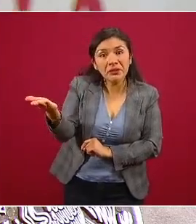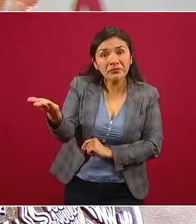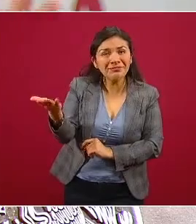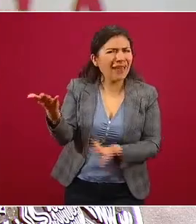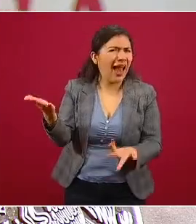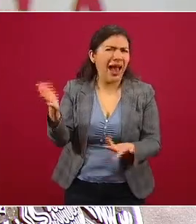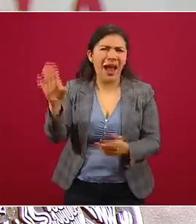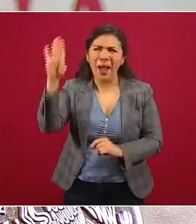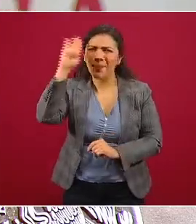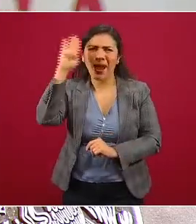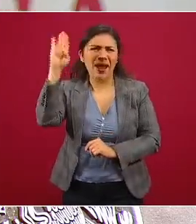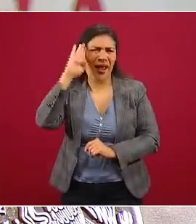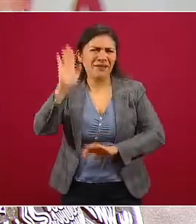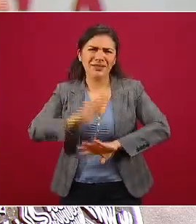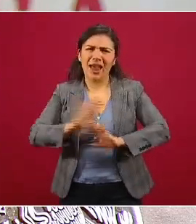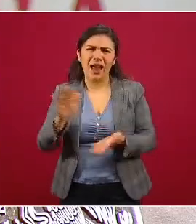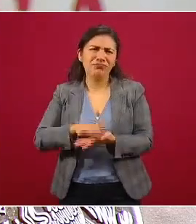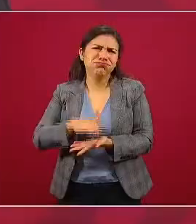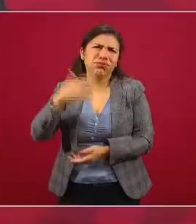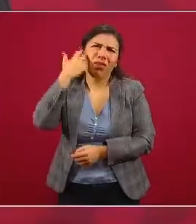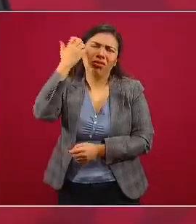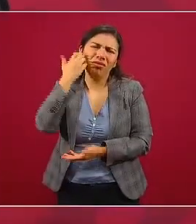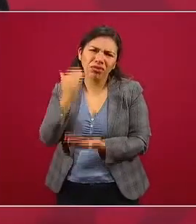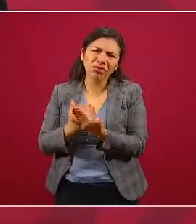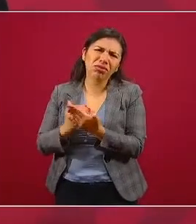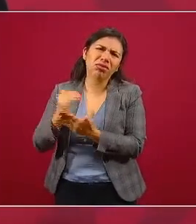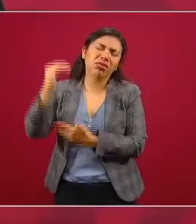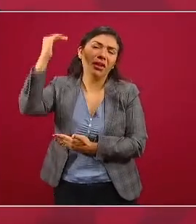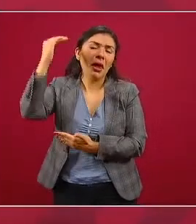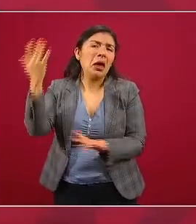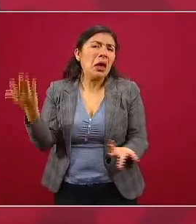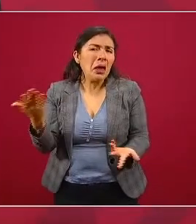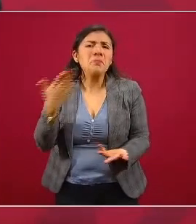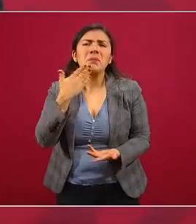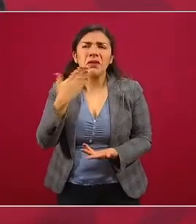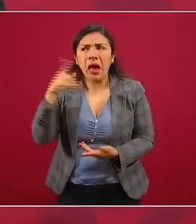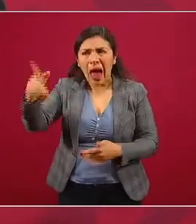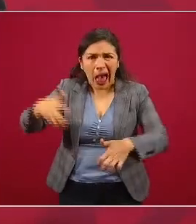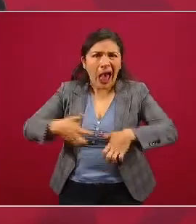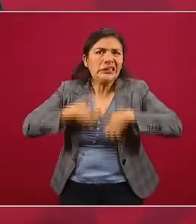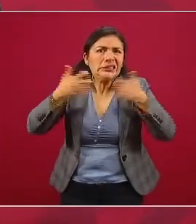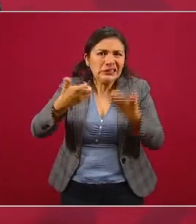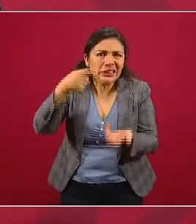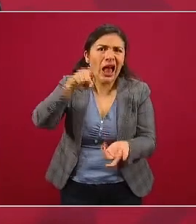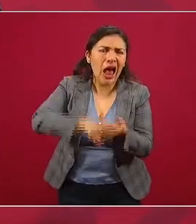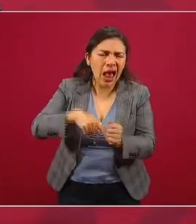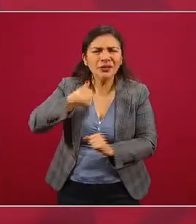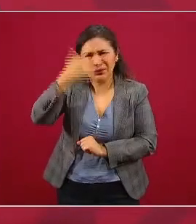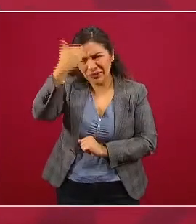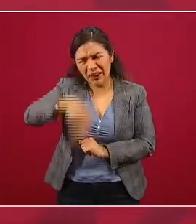porque ya es mucho. Está bien, pues, que estén enojados,